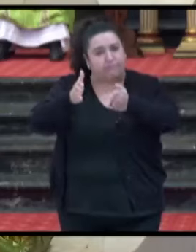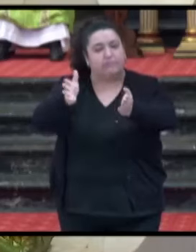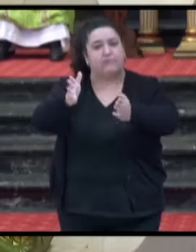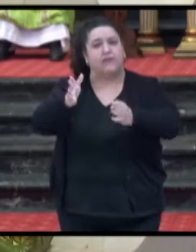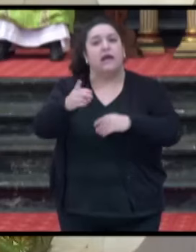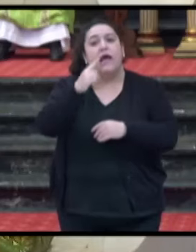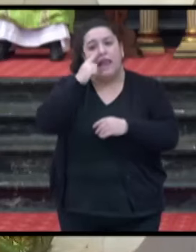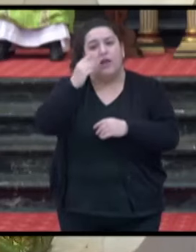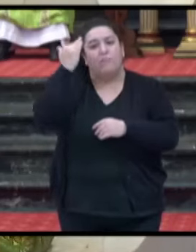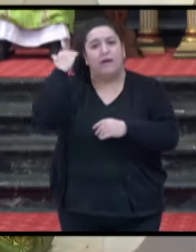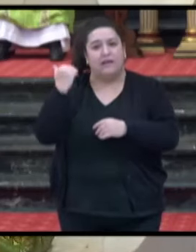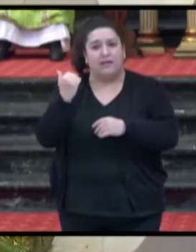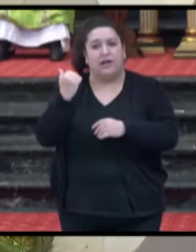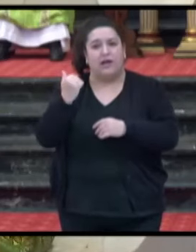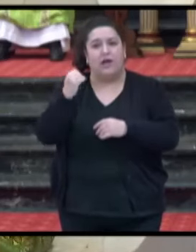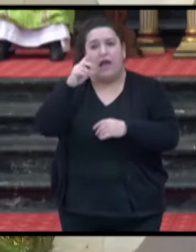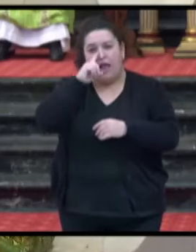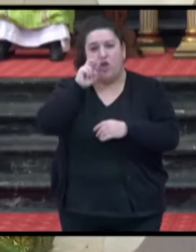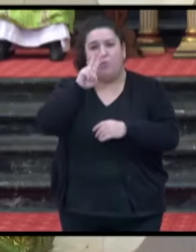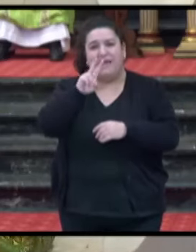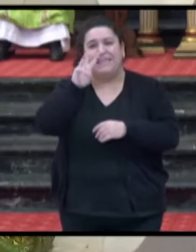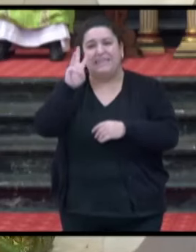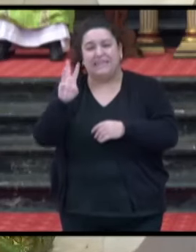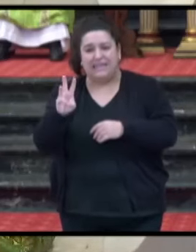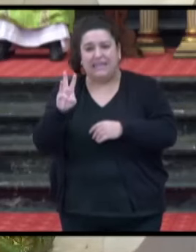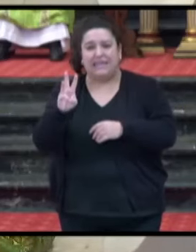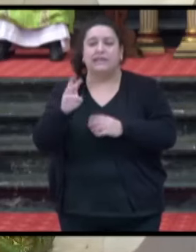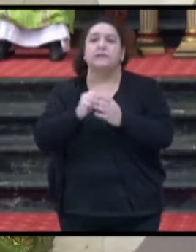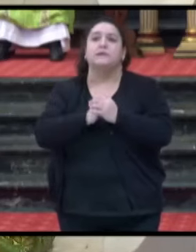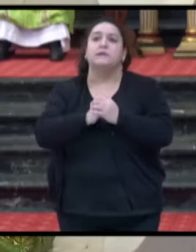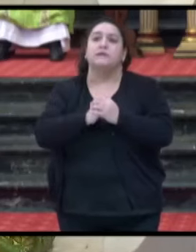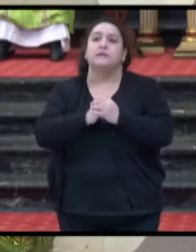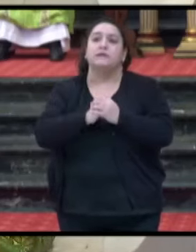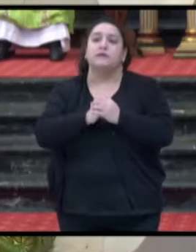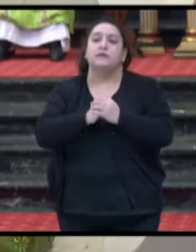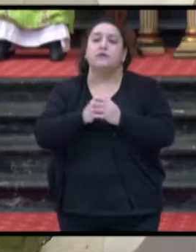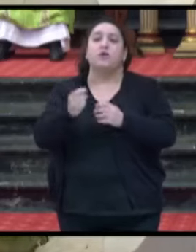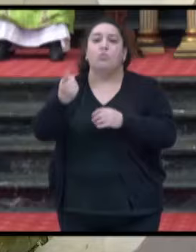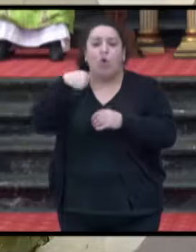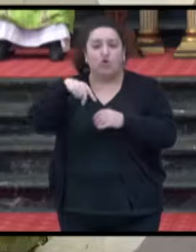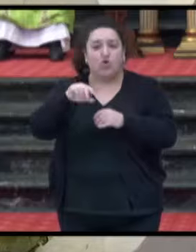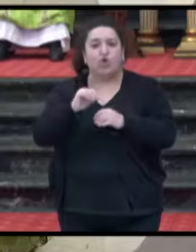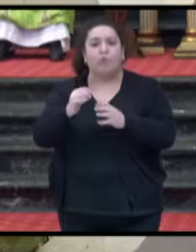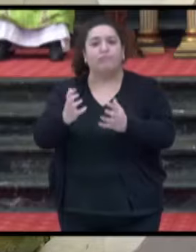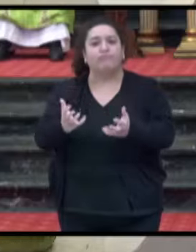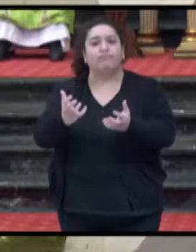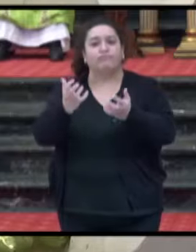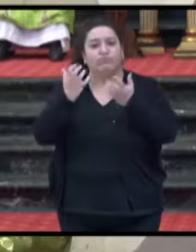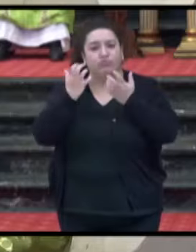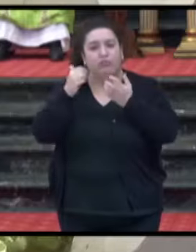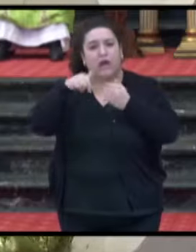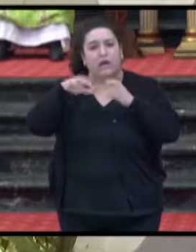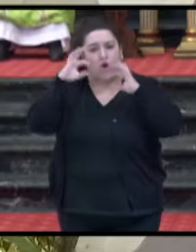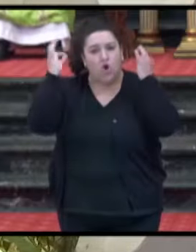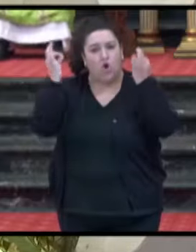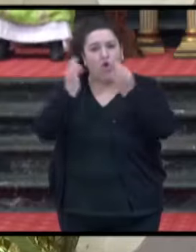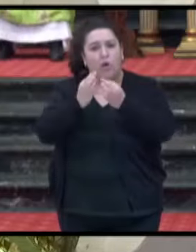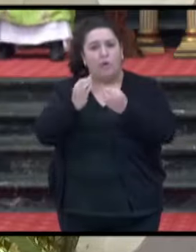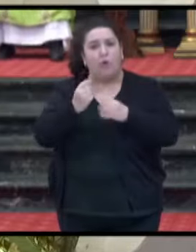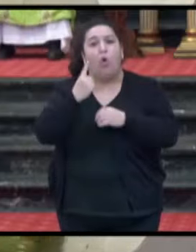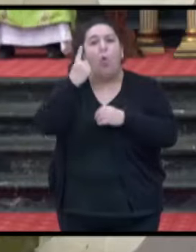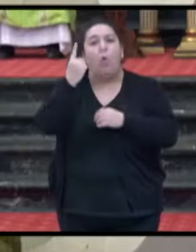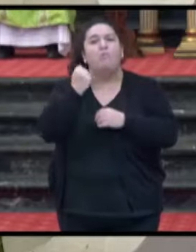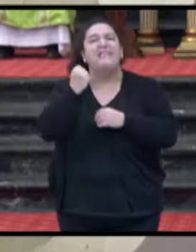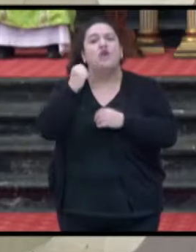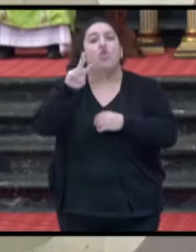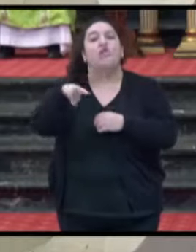pasado el año 23 El ejercicio del año 23 habéis alcanzado en la diócesis de Córdoba más de 1 millón de